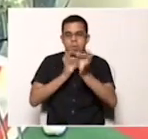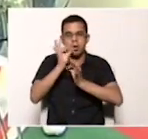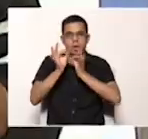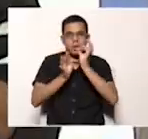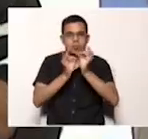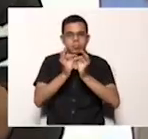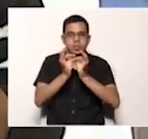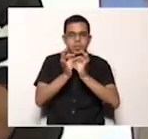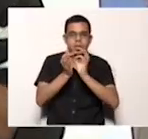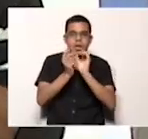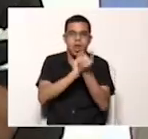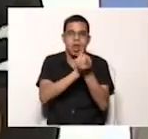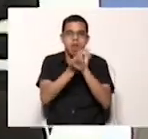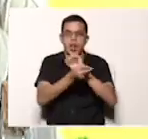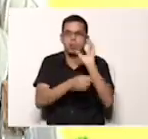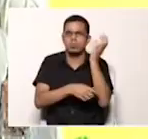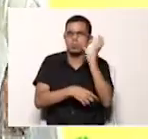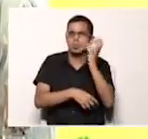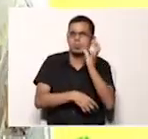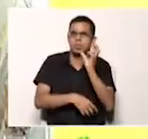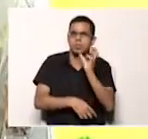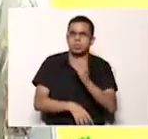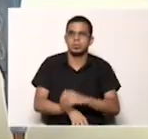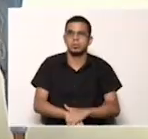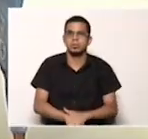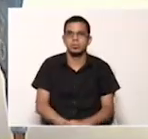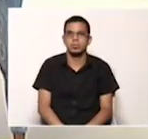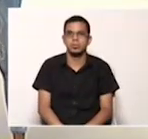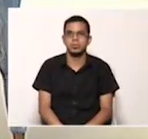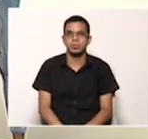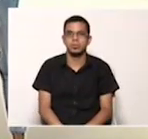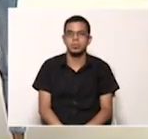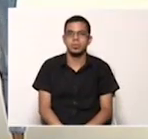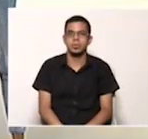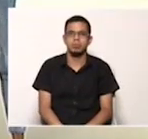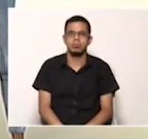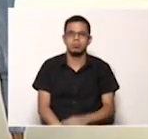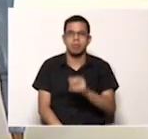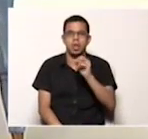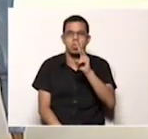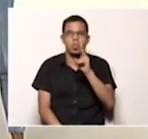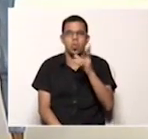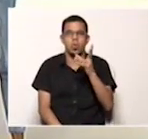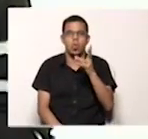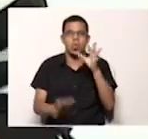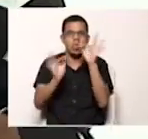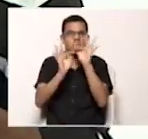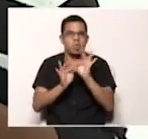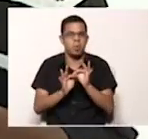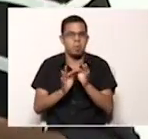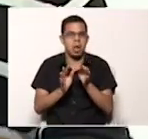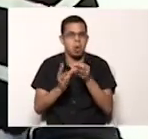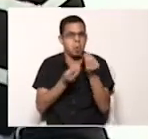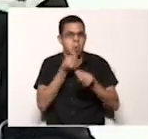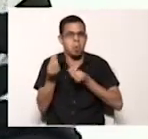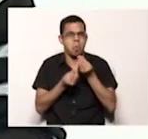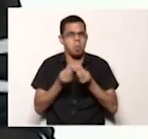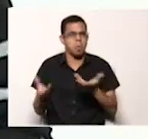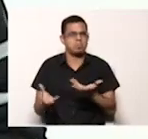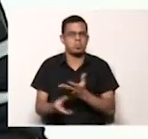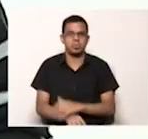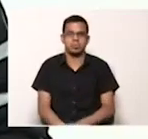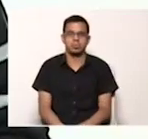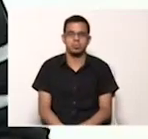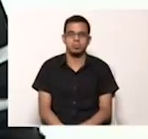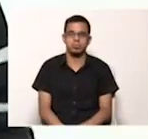2 dimensiones. ¿Cómo sería ¿Ok? eso? ¿Cómo será en 2 dimensiones? Fíjense, yo le planteé a la profe Omaira, acá